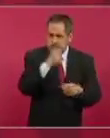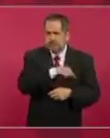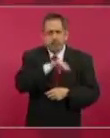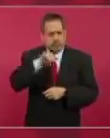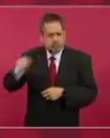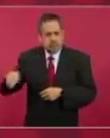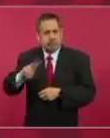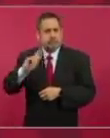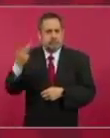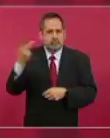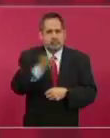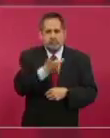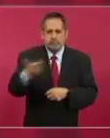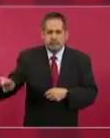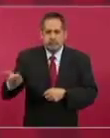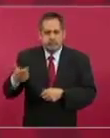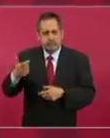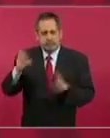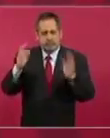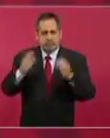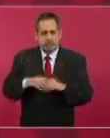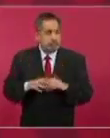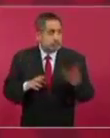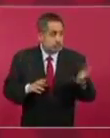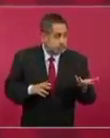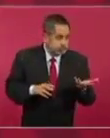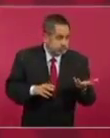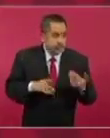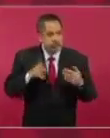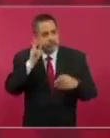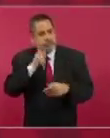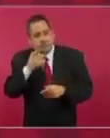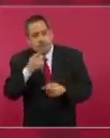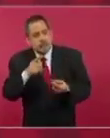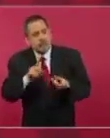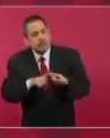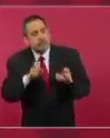que regrese. Y si no, que pues lo demuestren